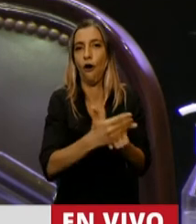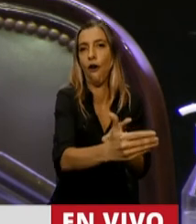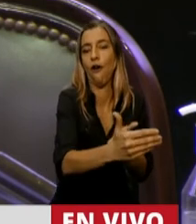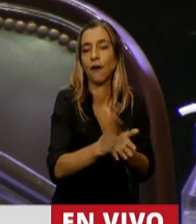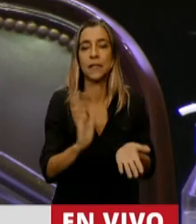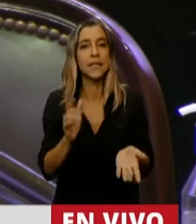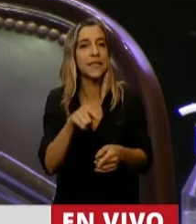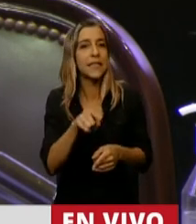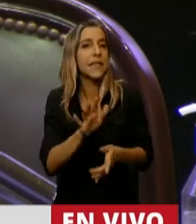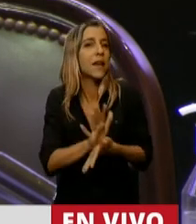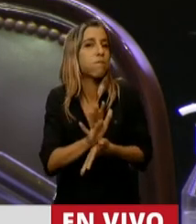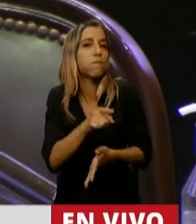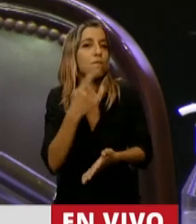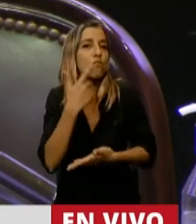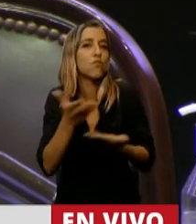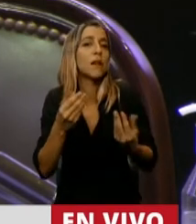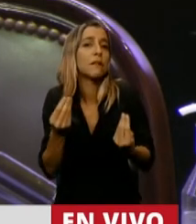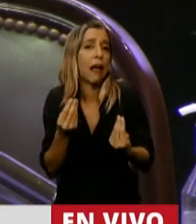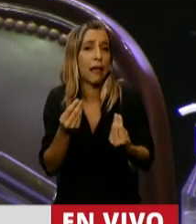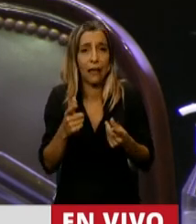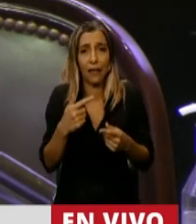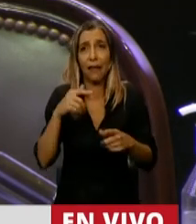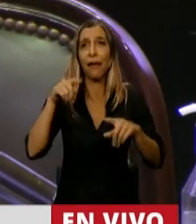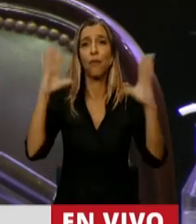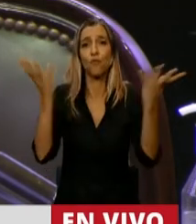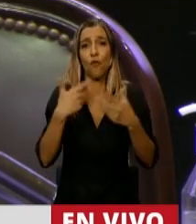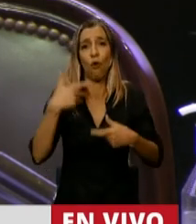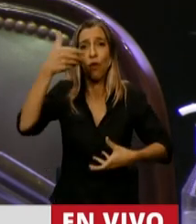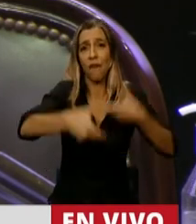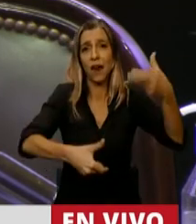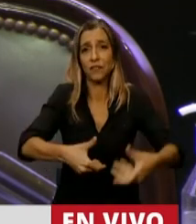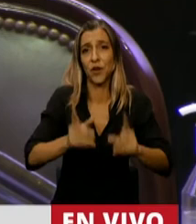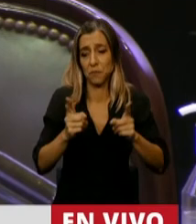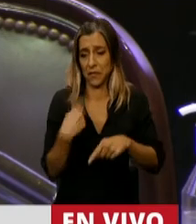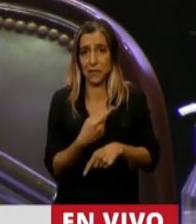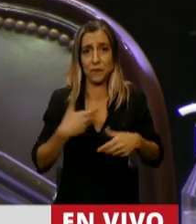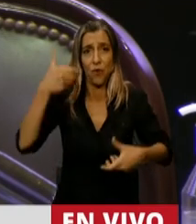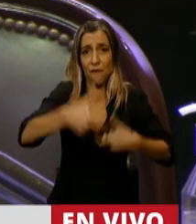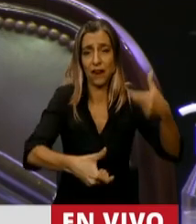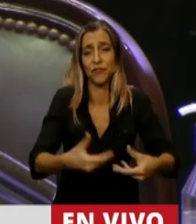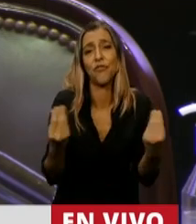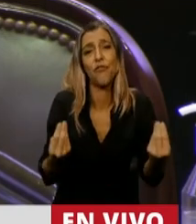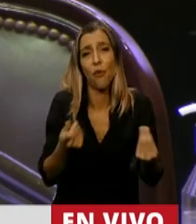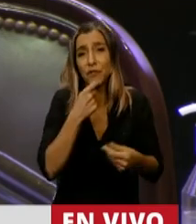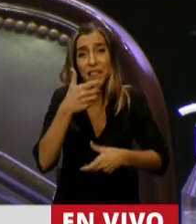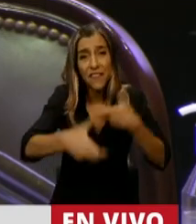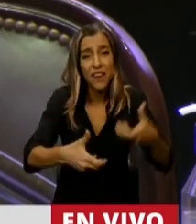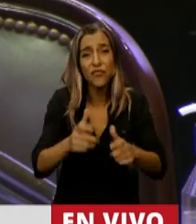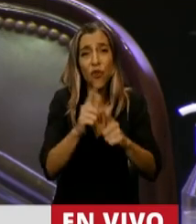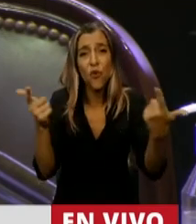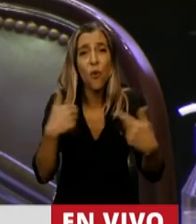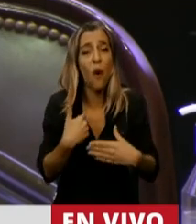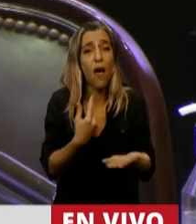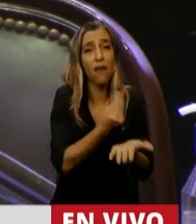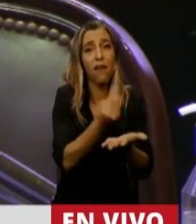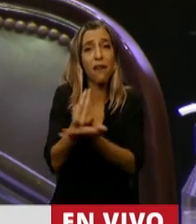país. Y si nadie invierte, ¿quién va a generar los más de 4 millones de puestos de